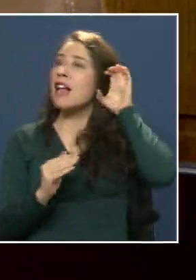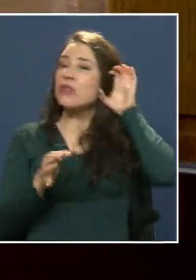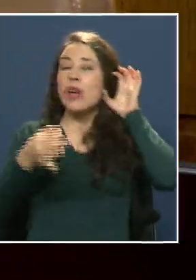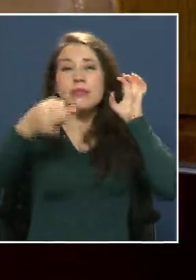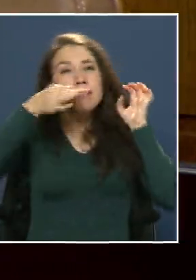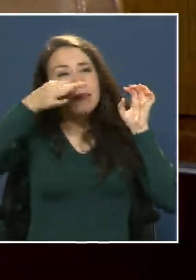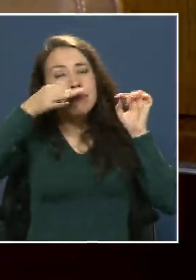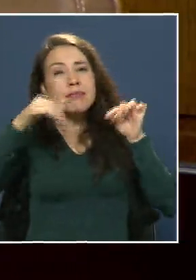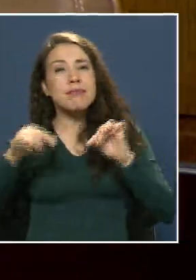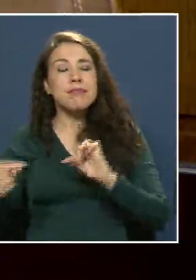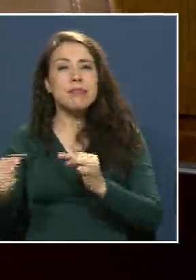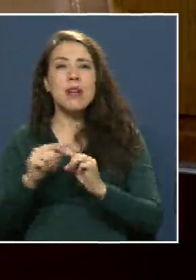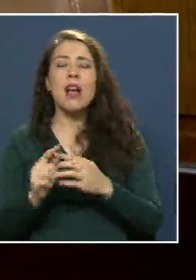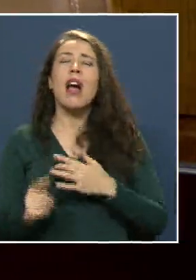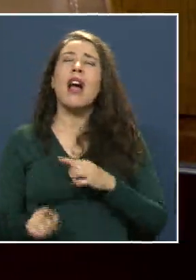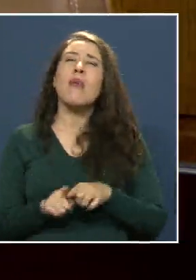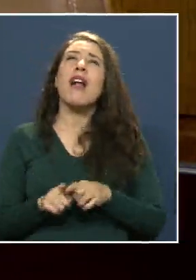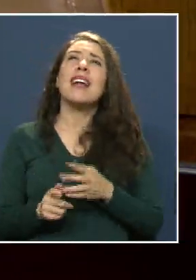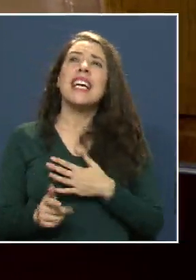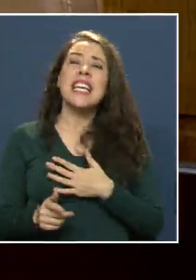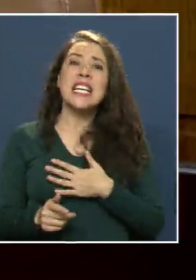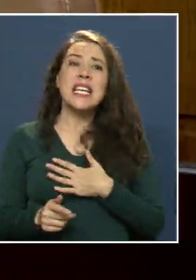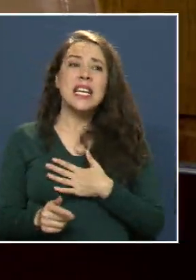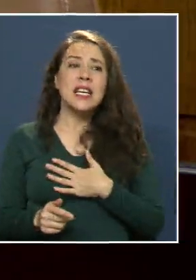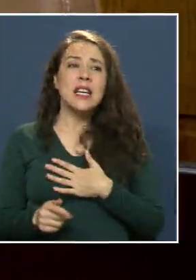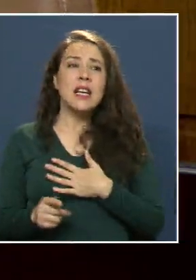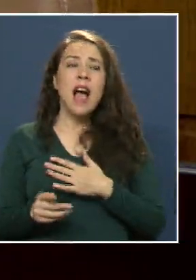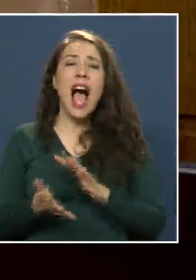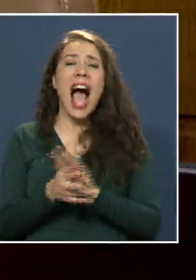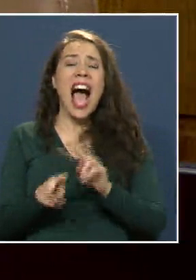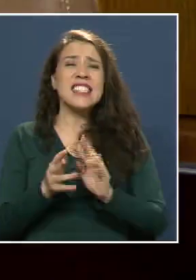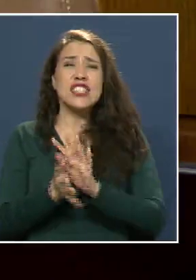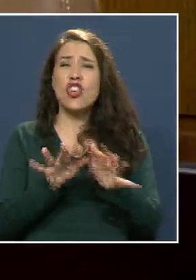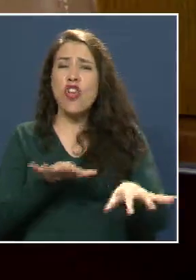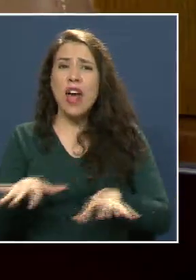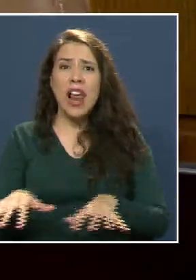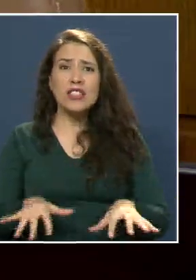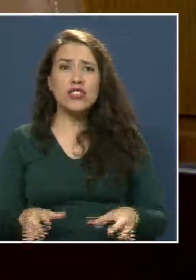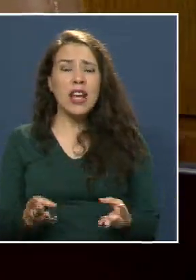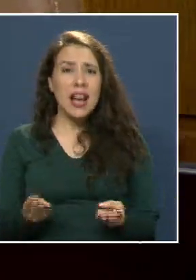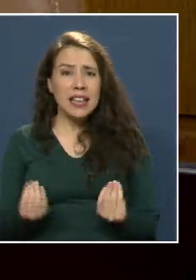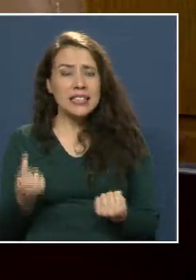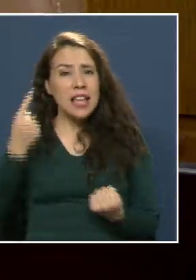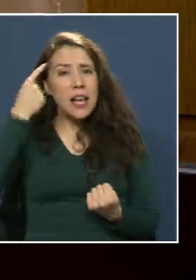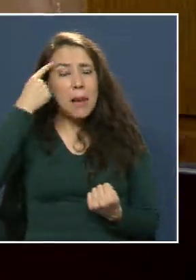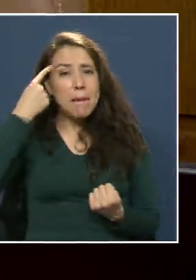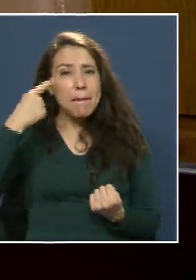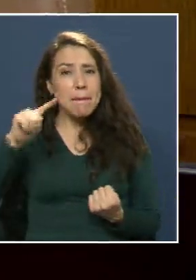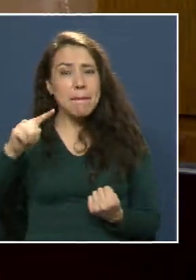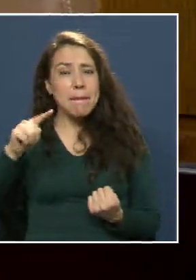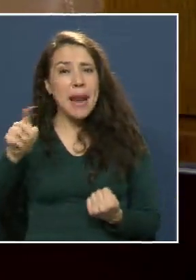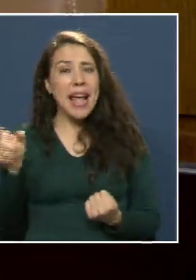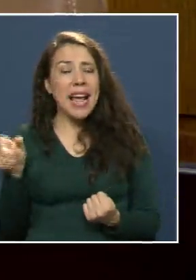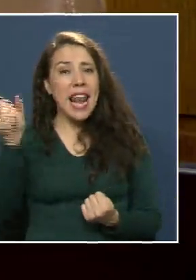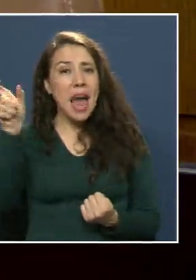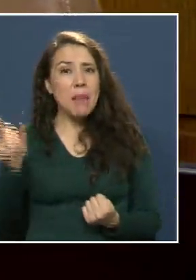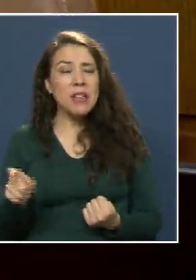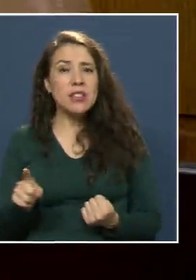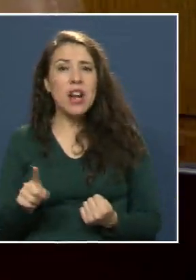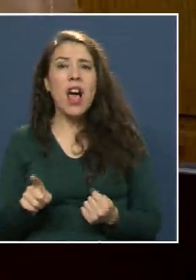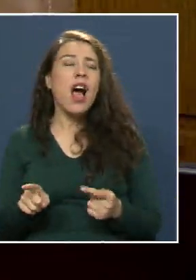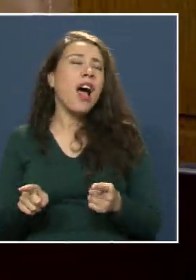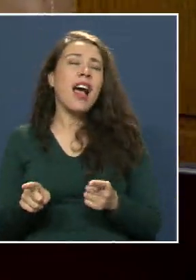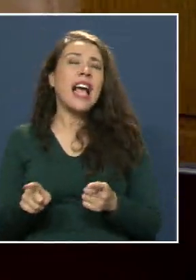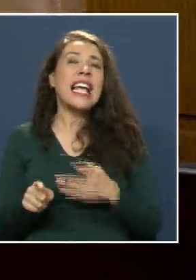debate, dan ganas de tomar todas las medidas que sean necesarias para que aquellos que se han atrevido